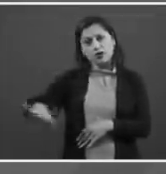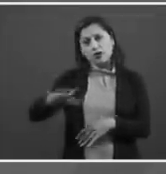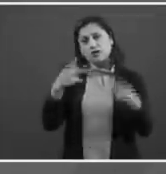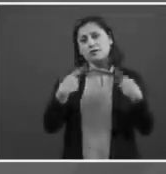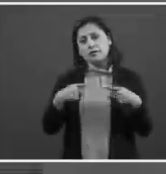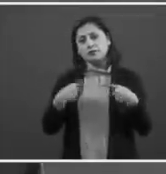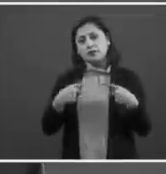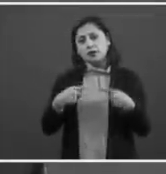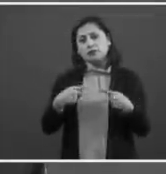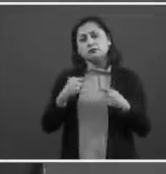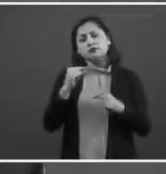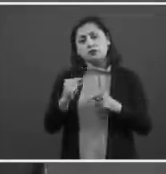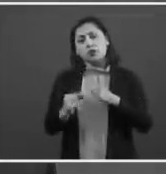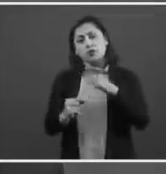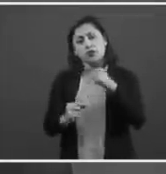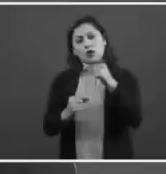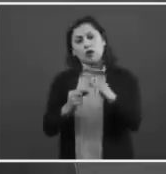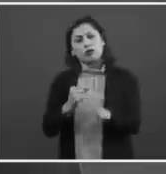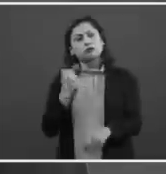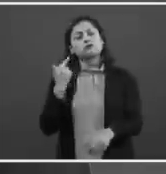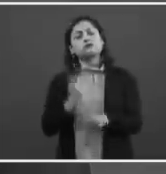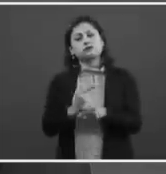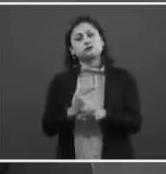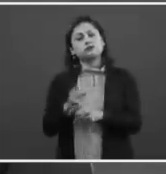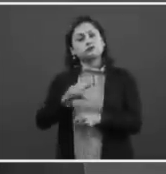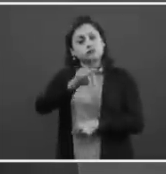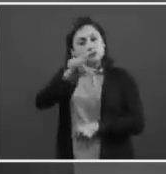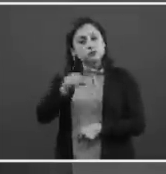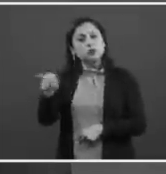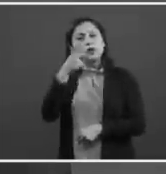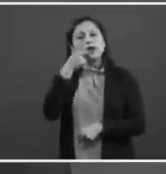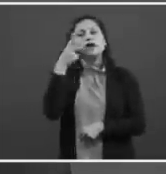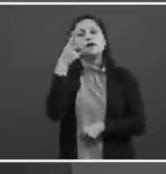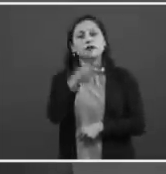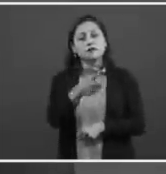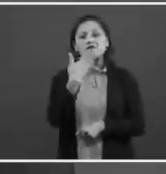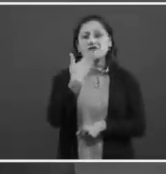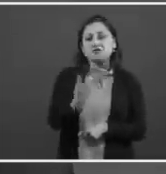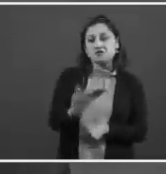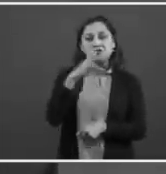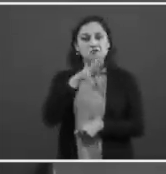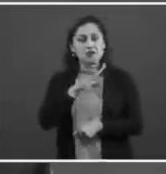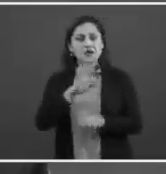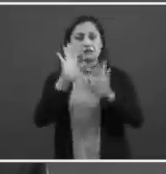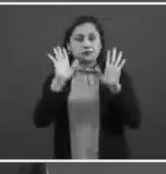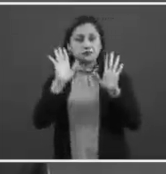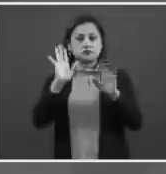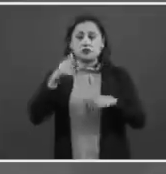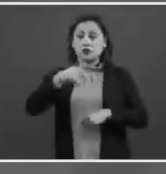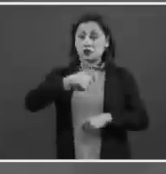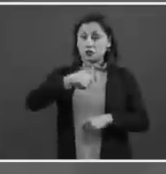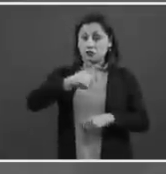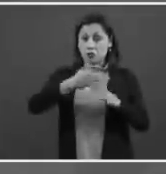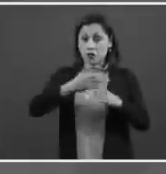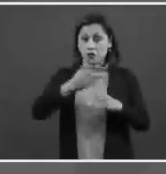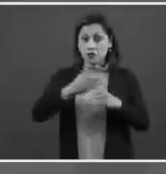juzgar si se hizo bien o si se hizo mal yo tengo mi conciencia tranquila